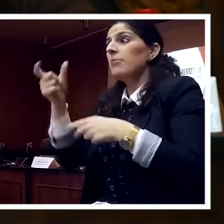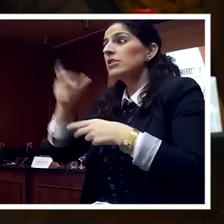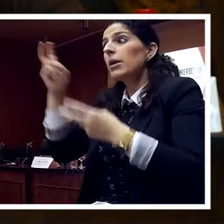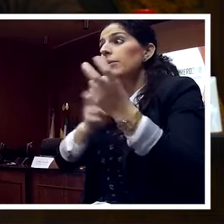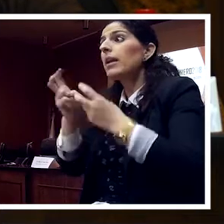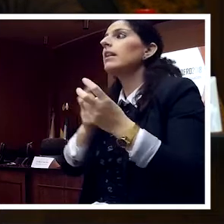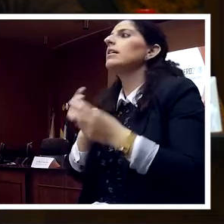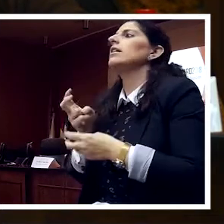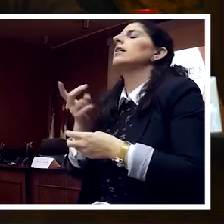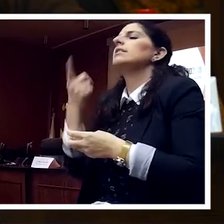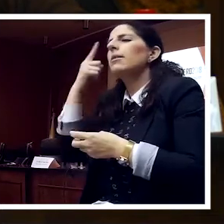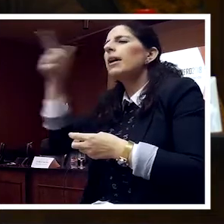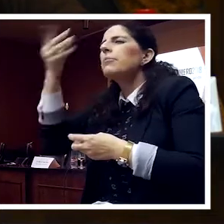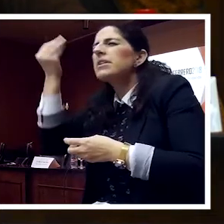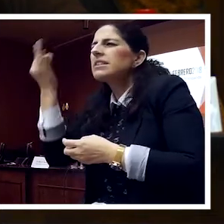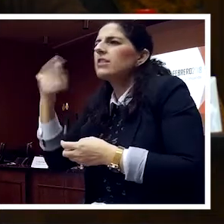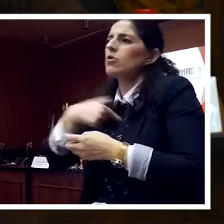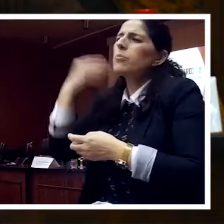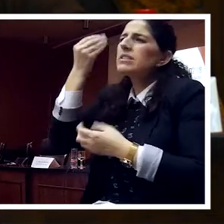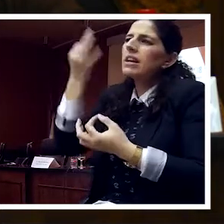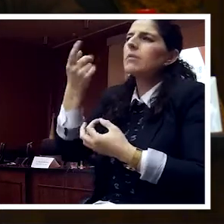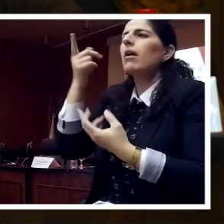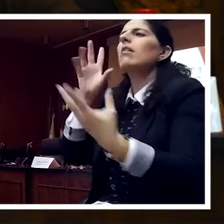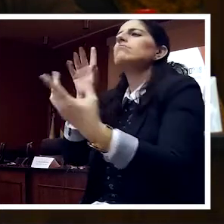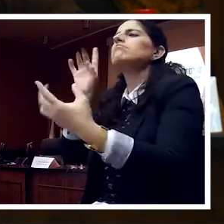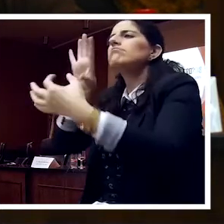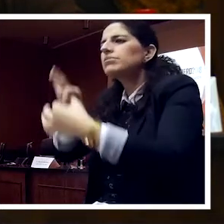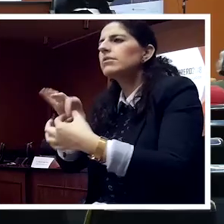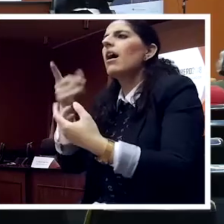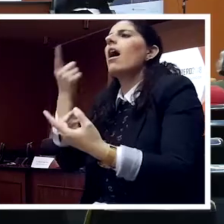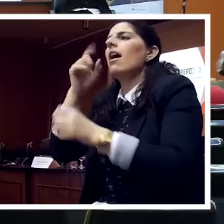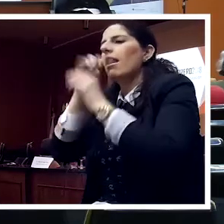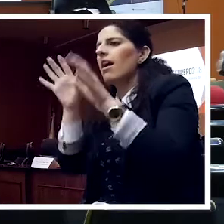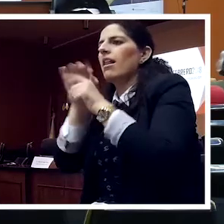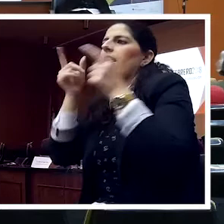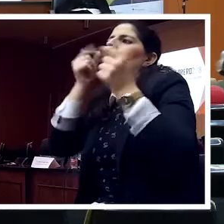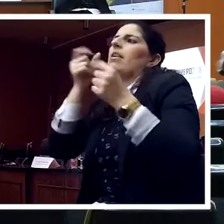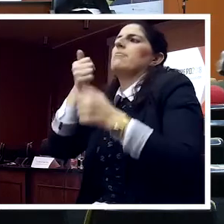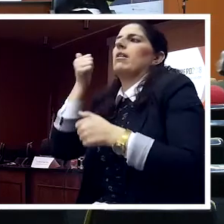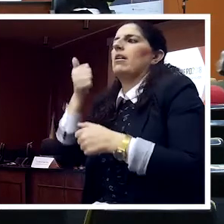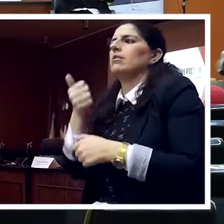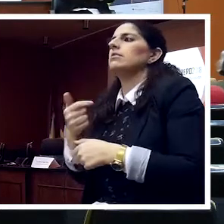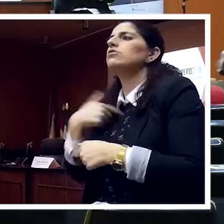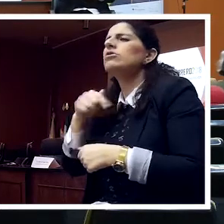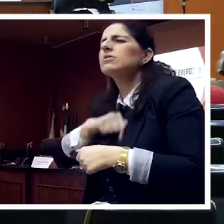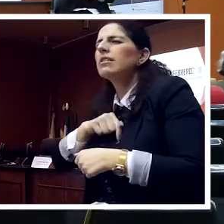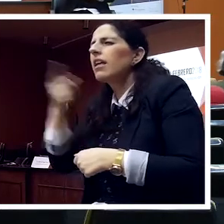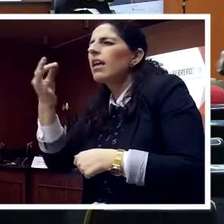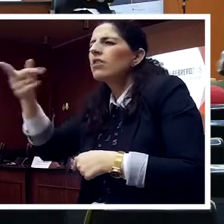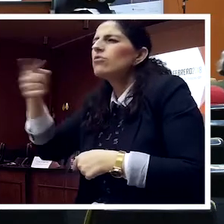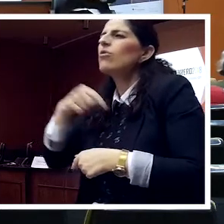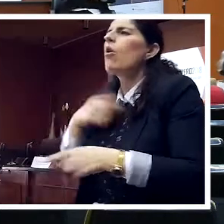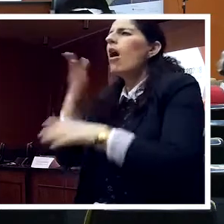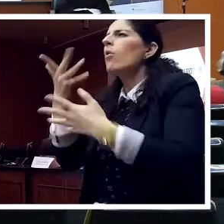y los ciudadanos en general. Y yo creo que estos encuentros hacen que nosotros podamos palpar y sentir lo que